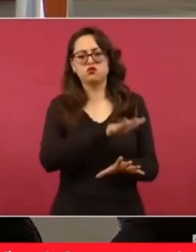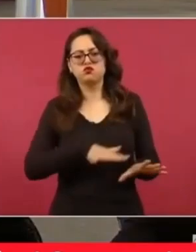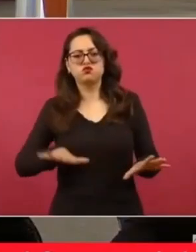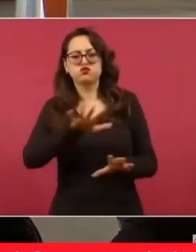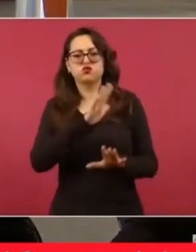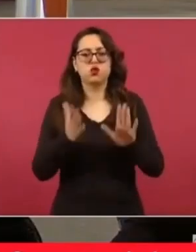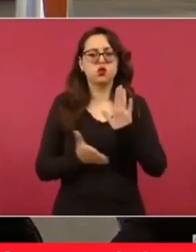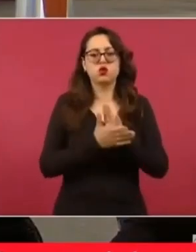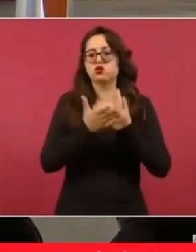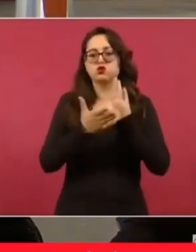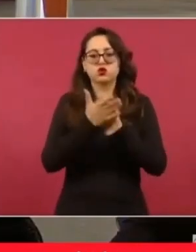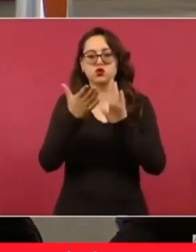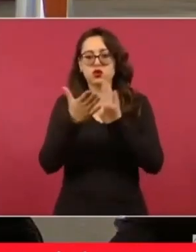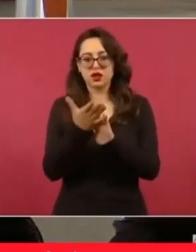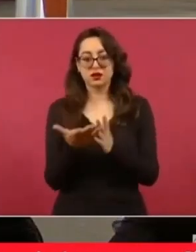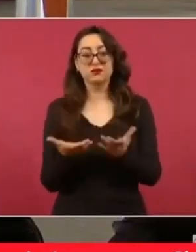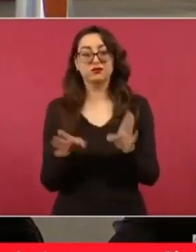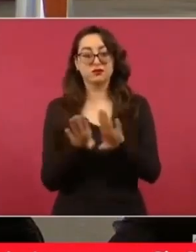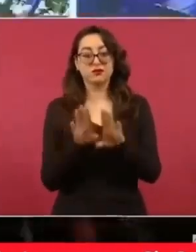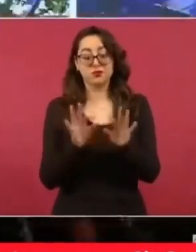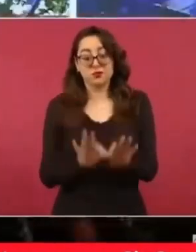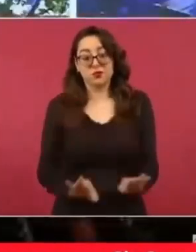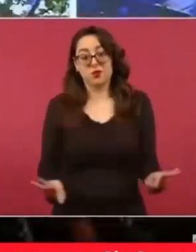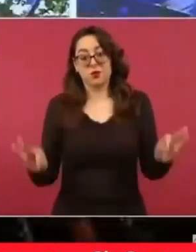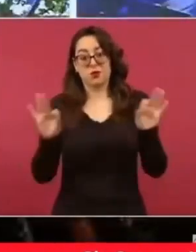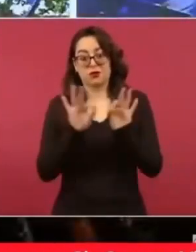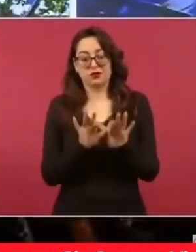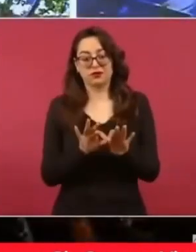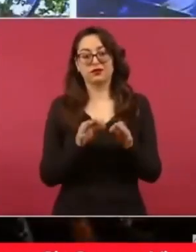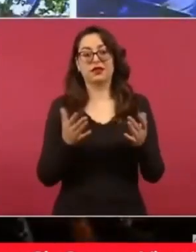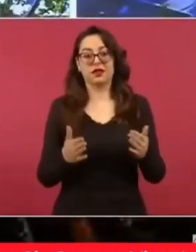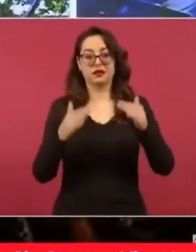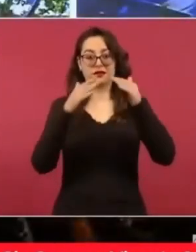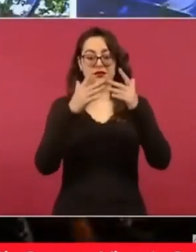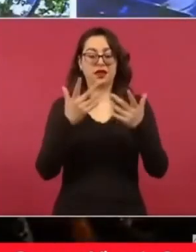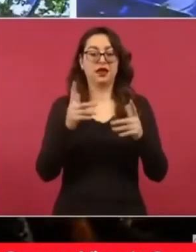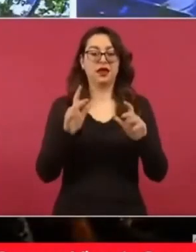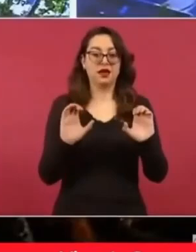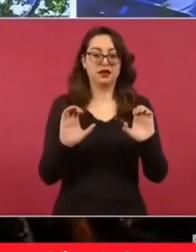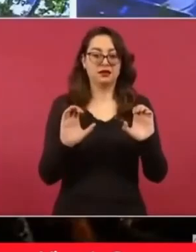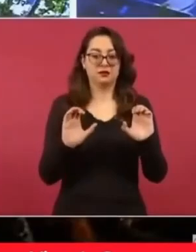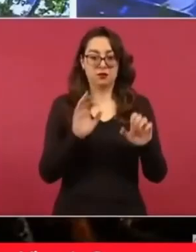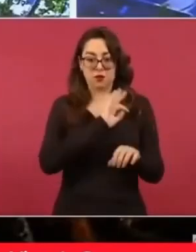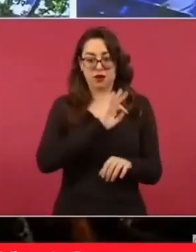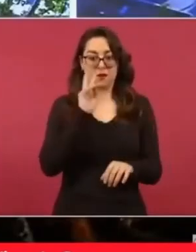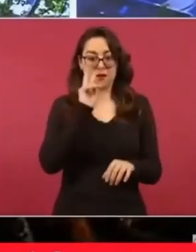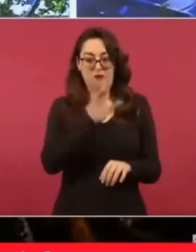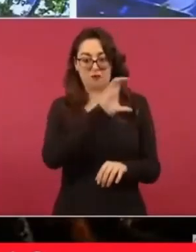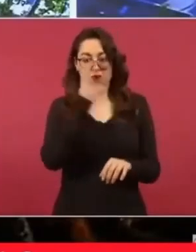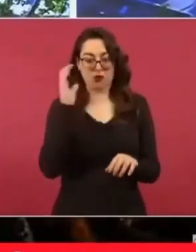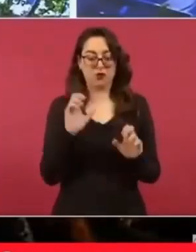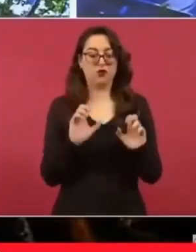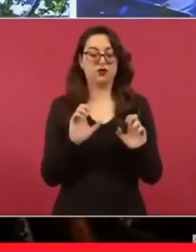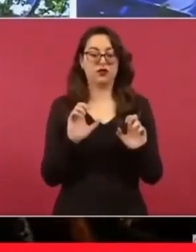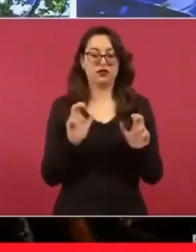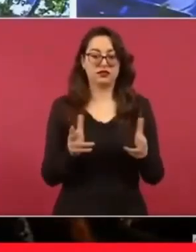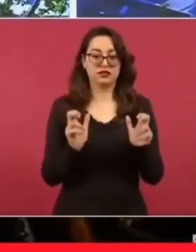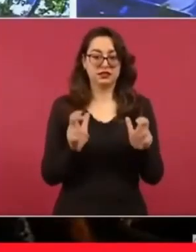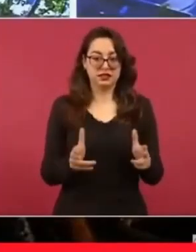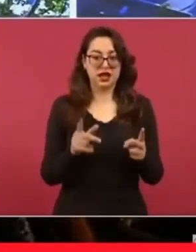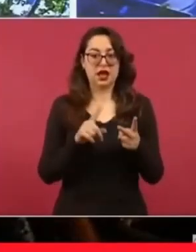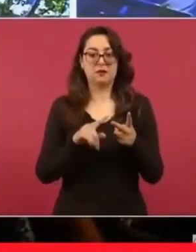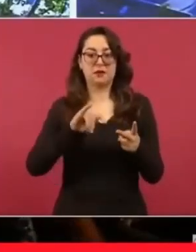local, el tema de la orientación de los equipamientos, Tapachula, Chiapas, en la parte de abajo, La Jico, en